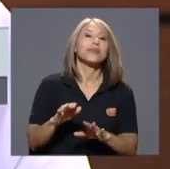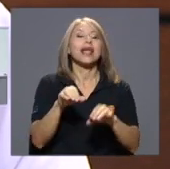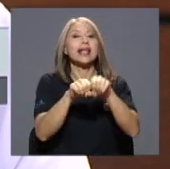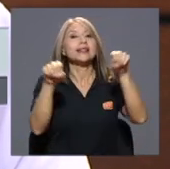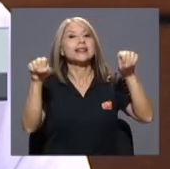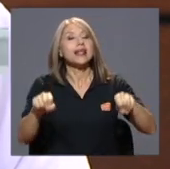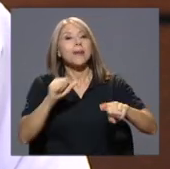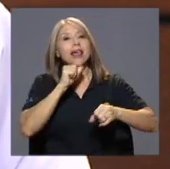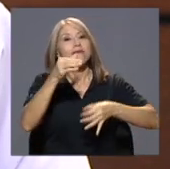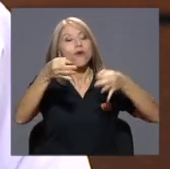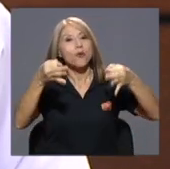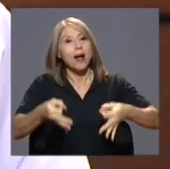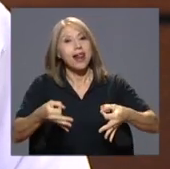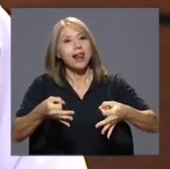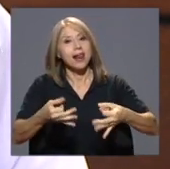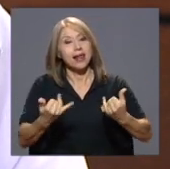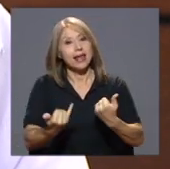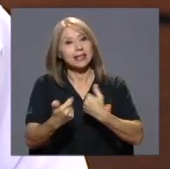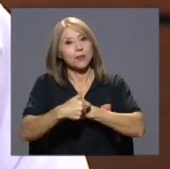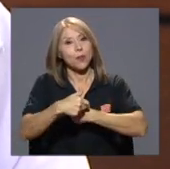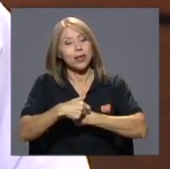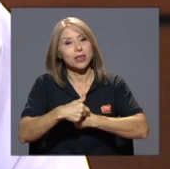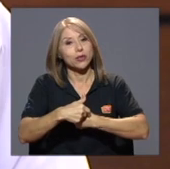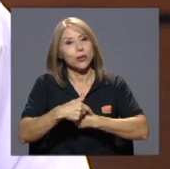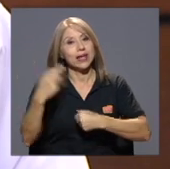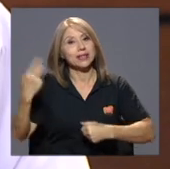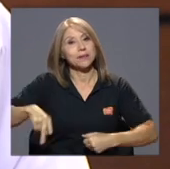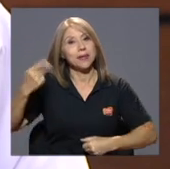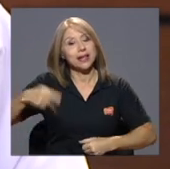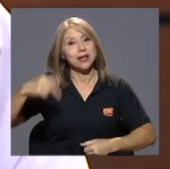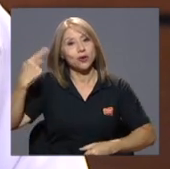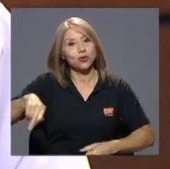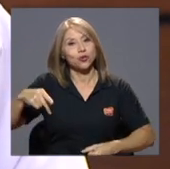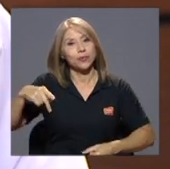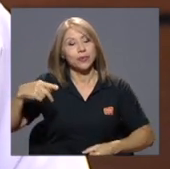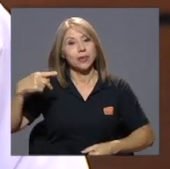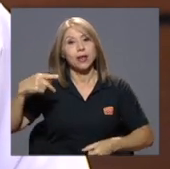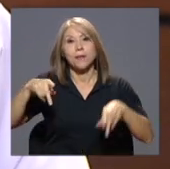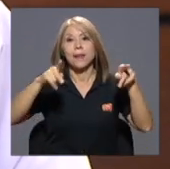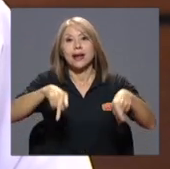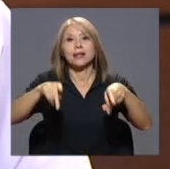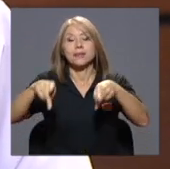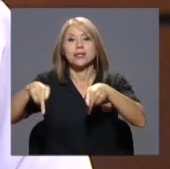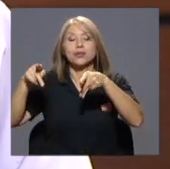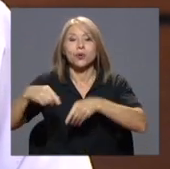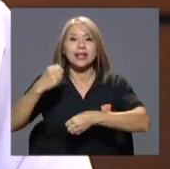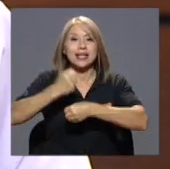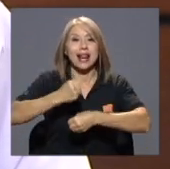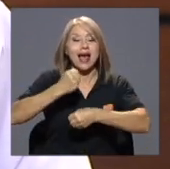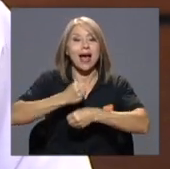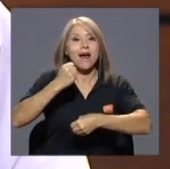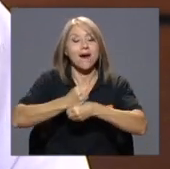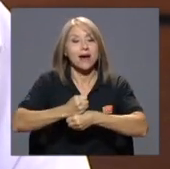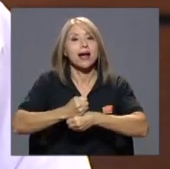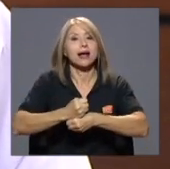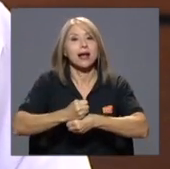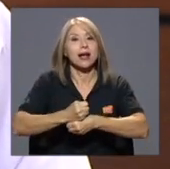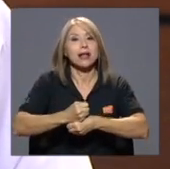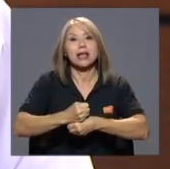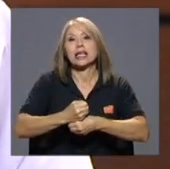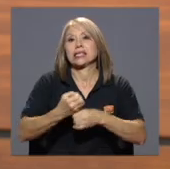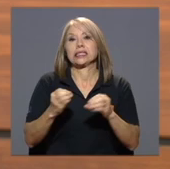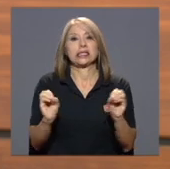este momento es peligroso para las personas que se dedican a laborar en condiciones en las que no están